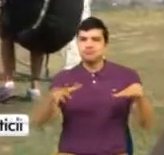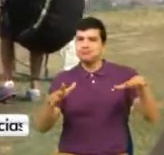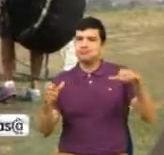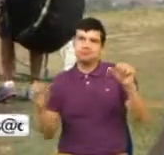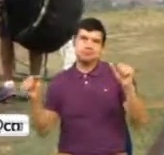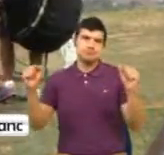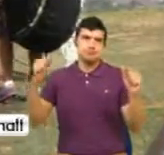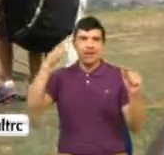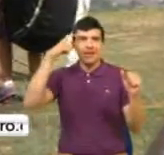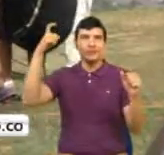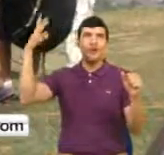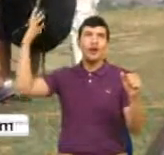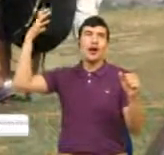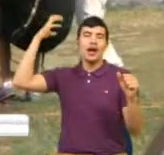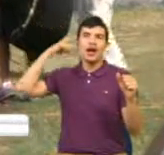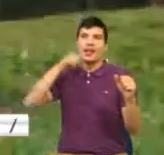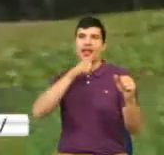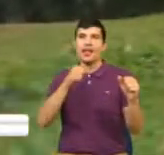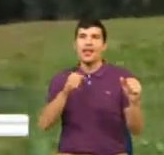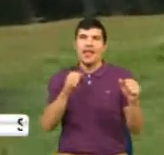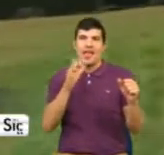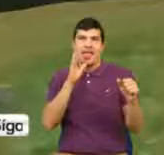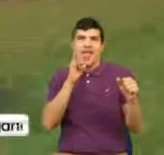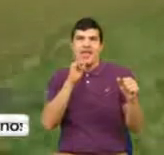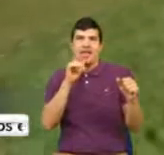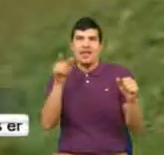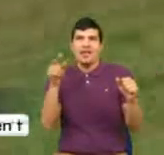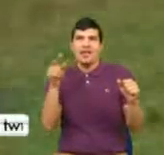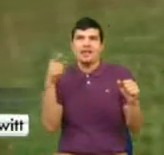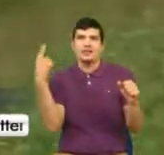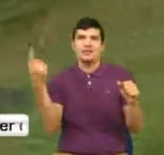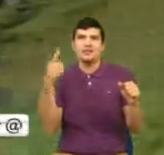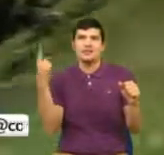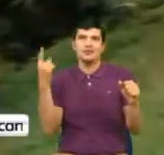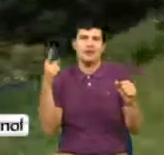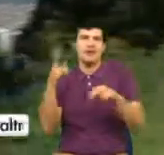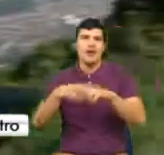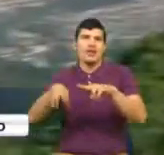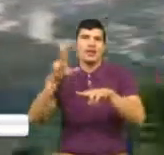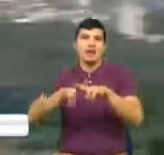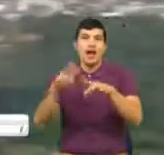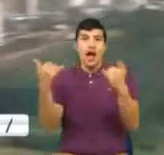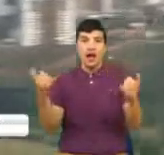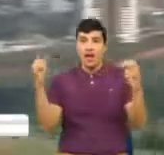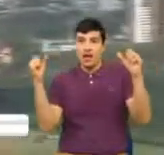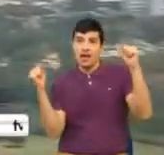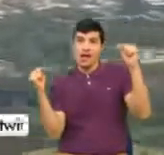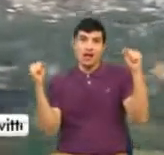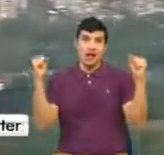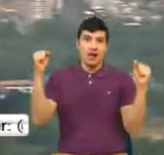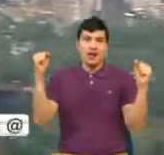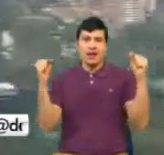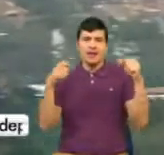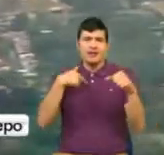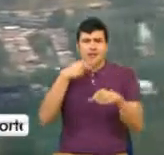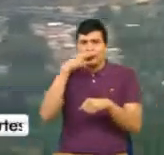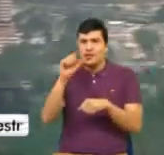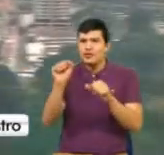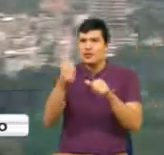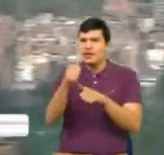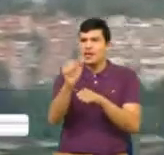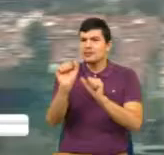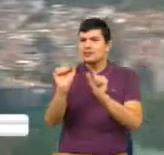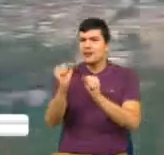viejo del hombre, que es volar sin motor, volar solo con la madre naturaleza. Y estos parapentes puede hacer desde un niño de 10 años